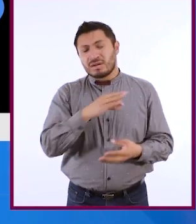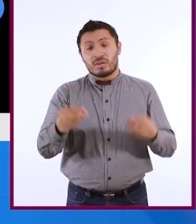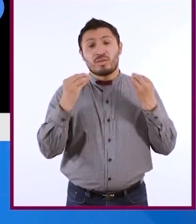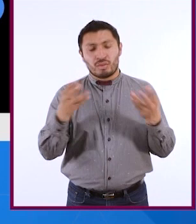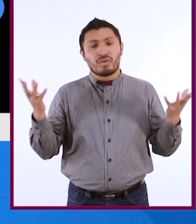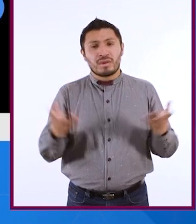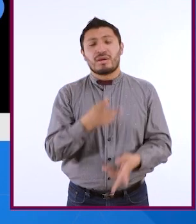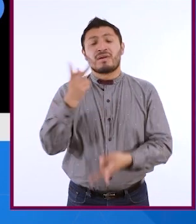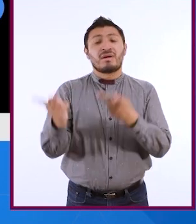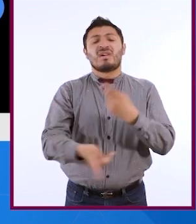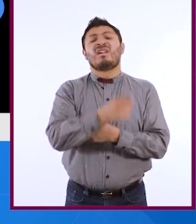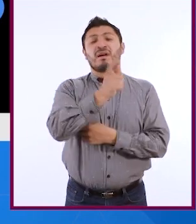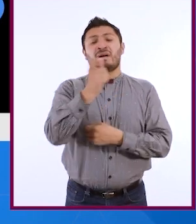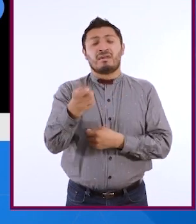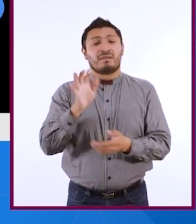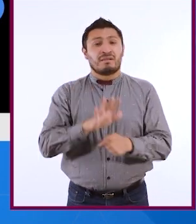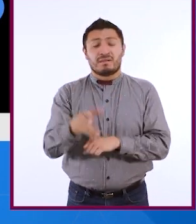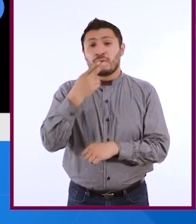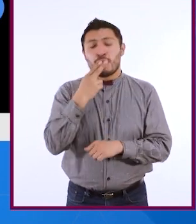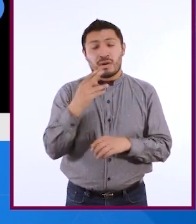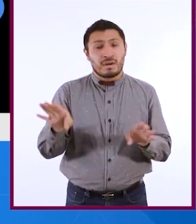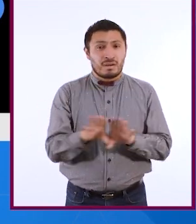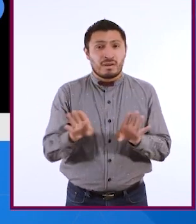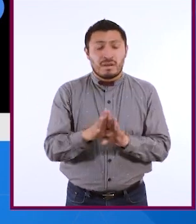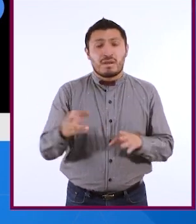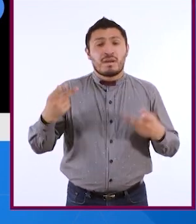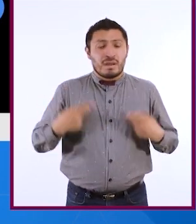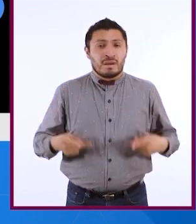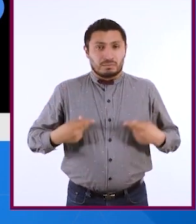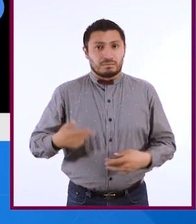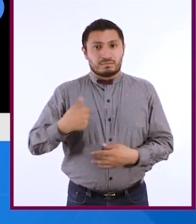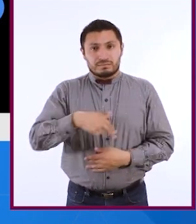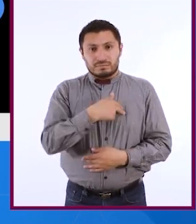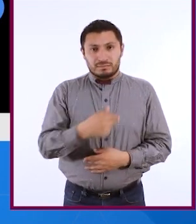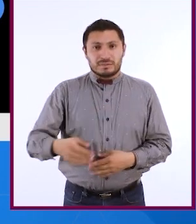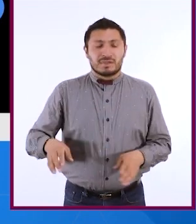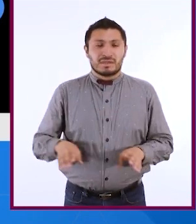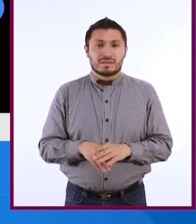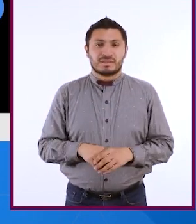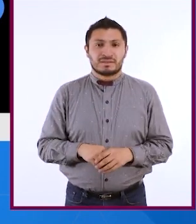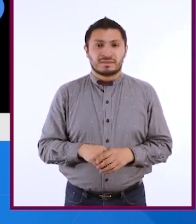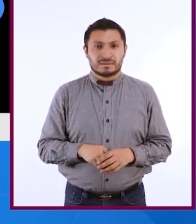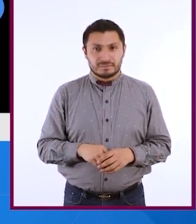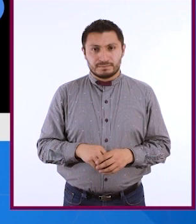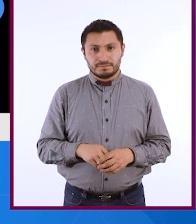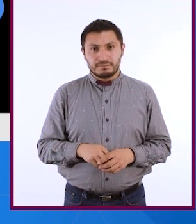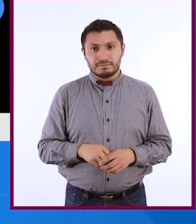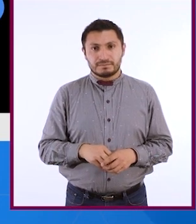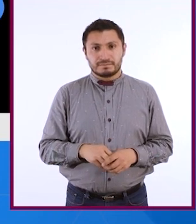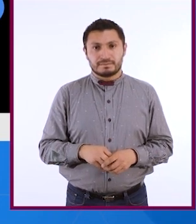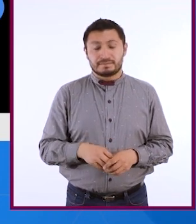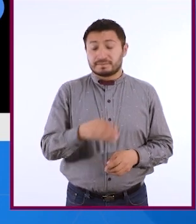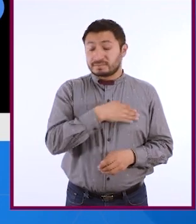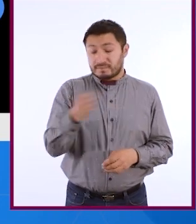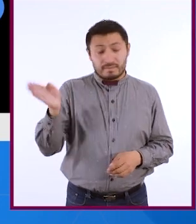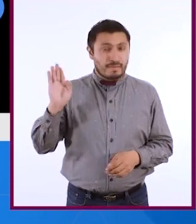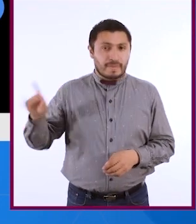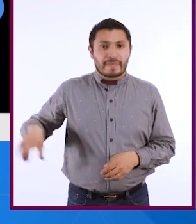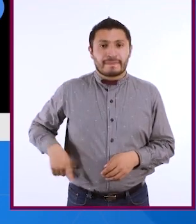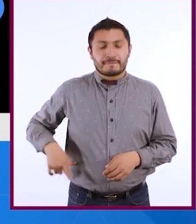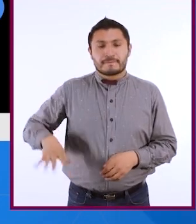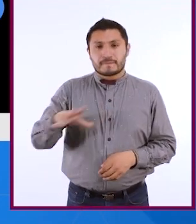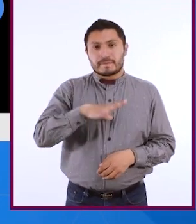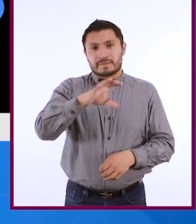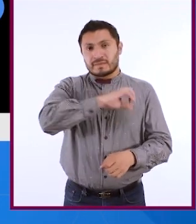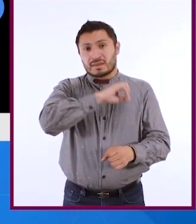por cuestionar lo que consumimos también como personas que estamos expuestas a muchísima información. Bueno, el gobierno tiene la